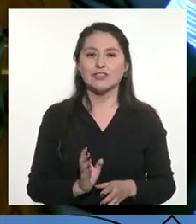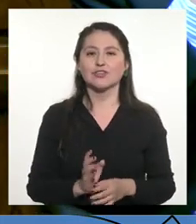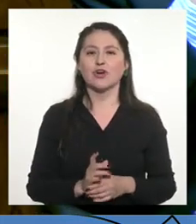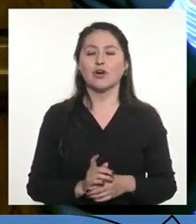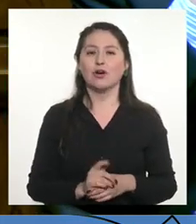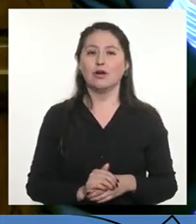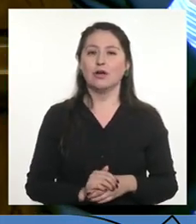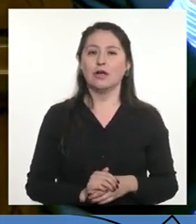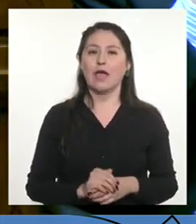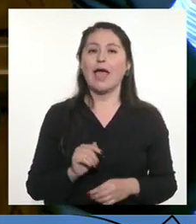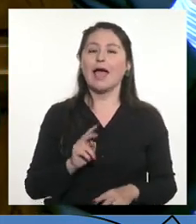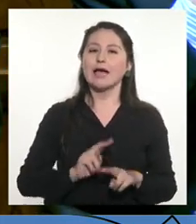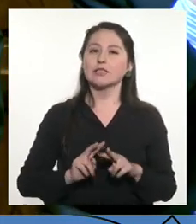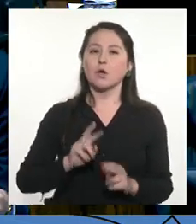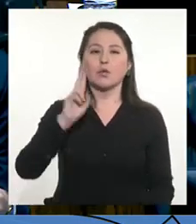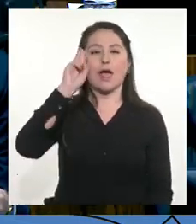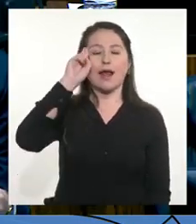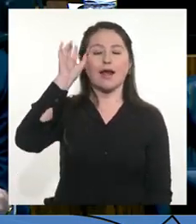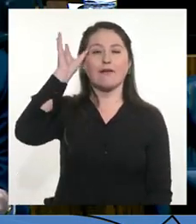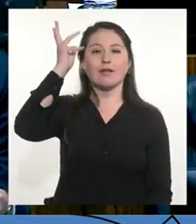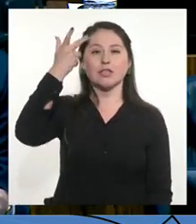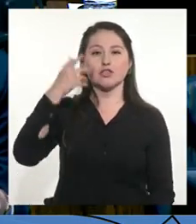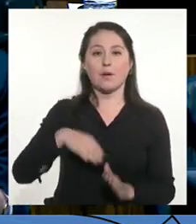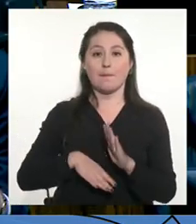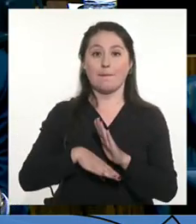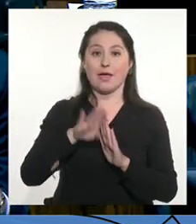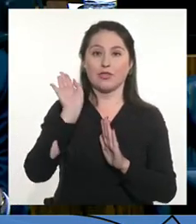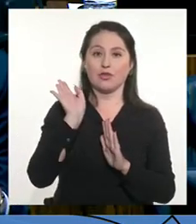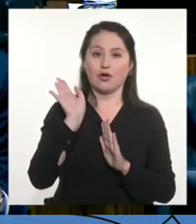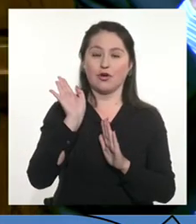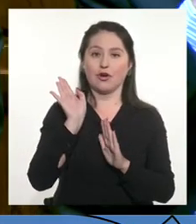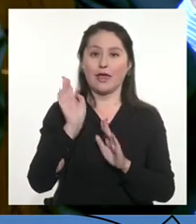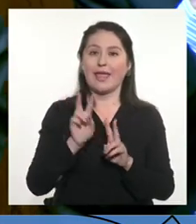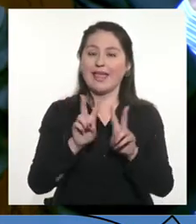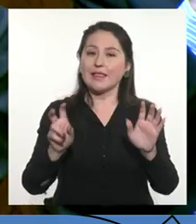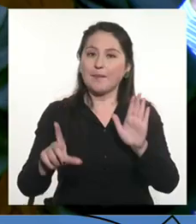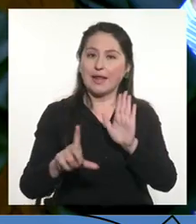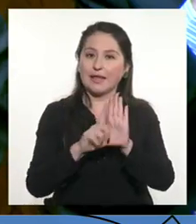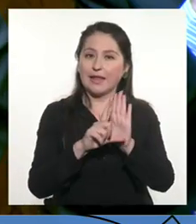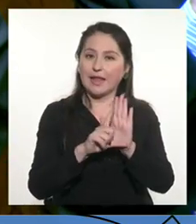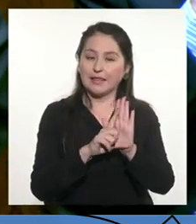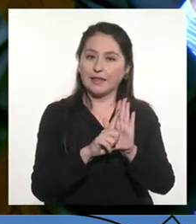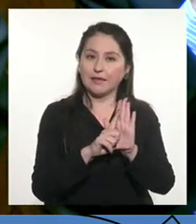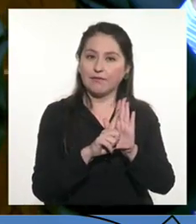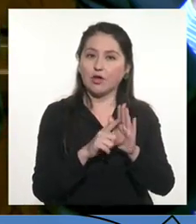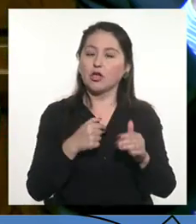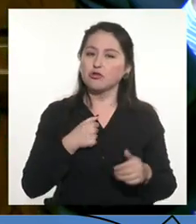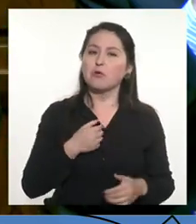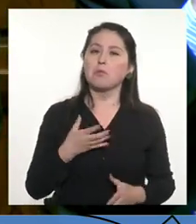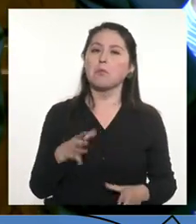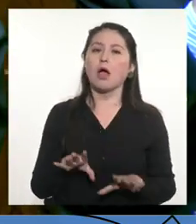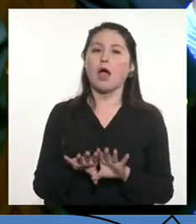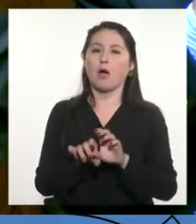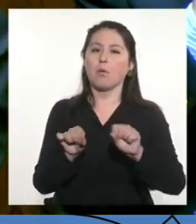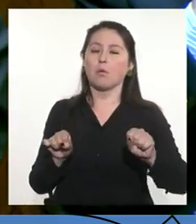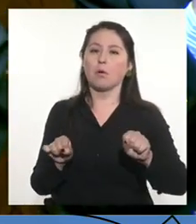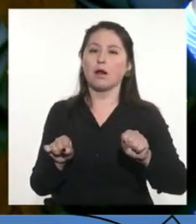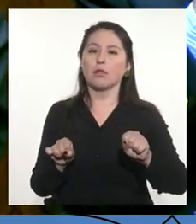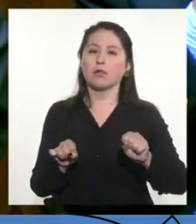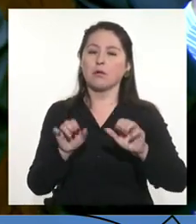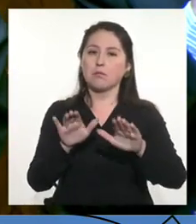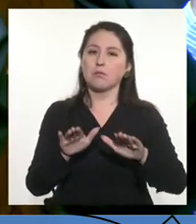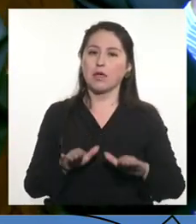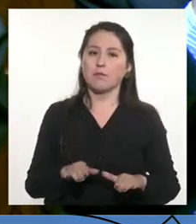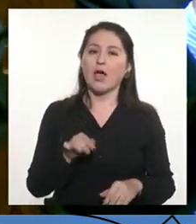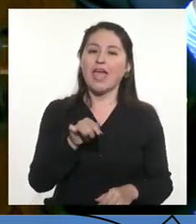que nos da una reflexión mayor respecto los sistemas institucionales legislativos cuáles yo comparto plenamente pero no cabe duda